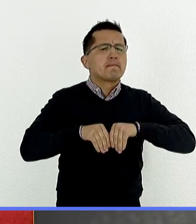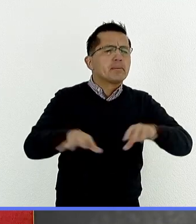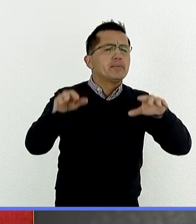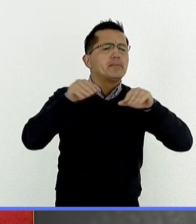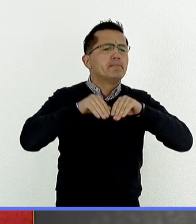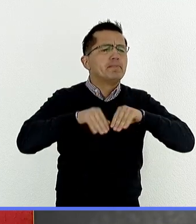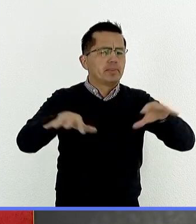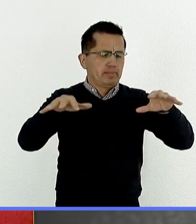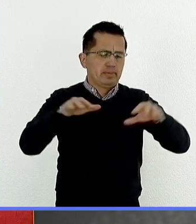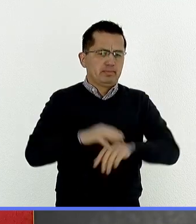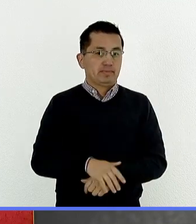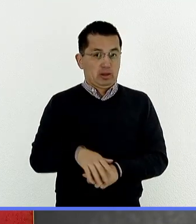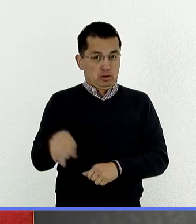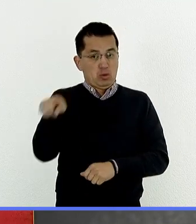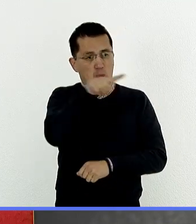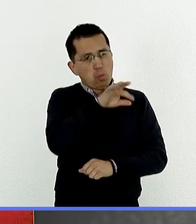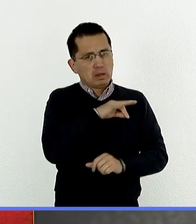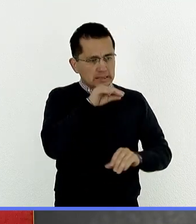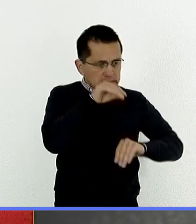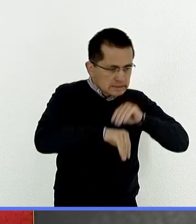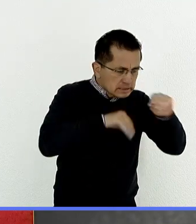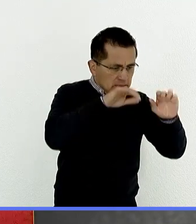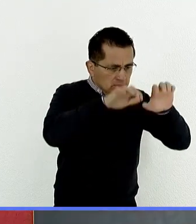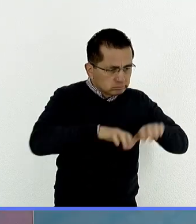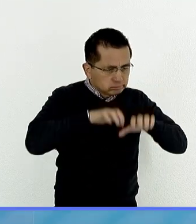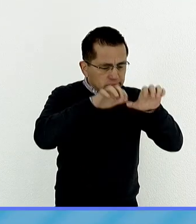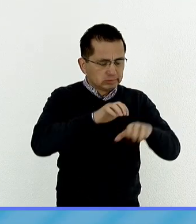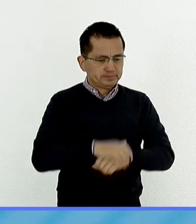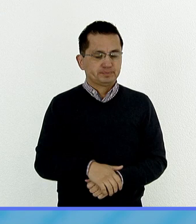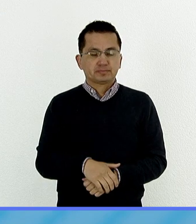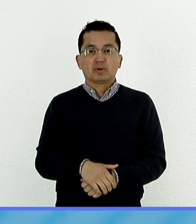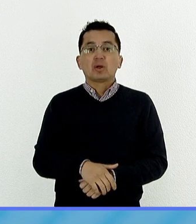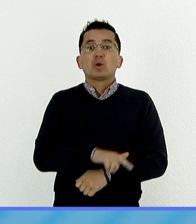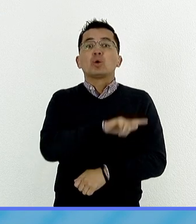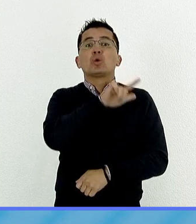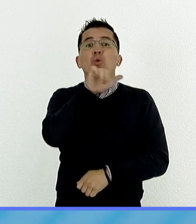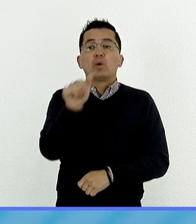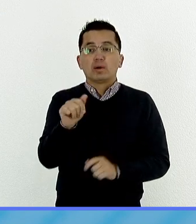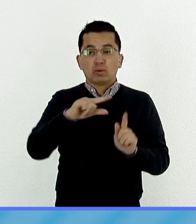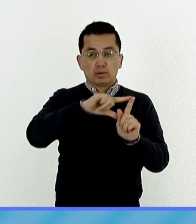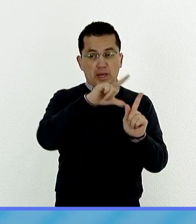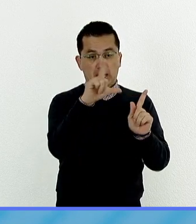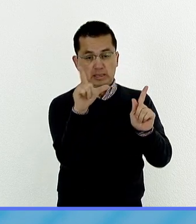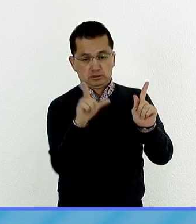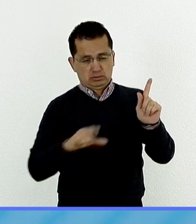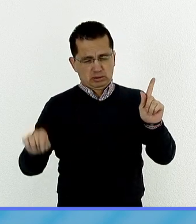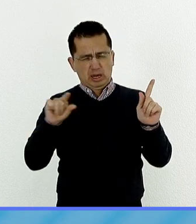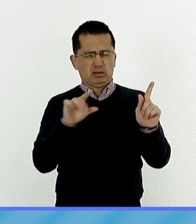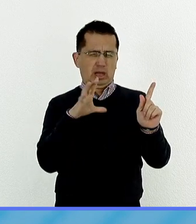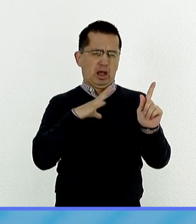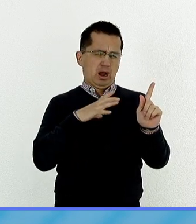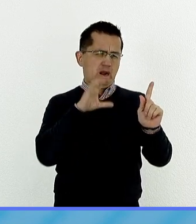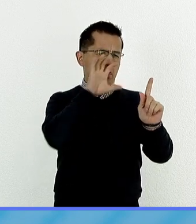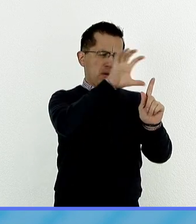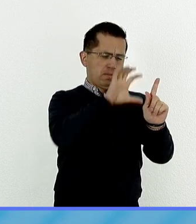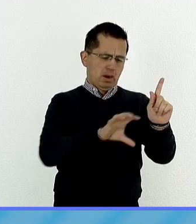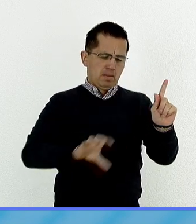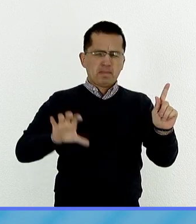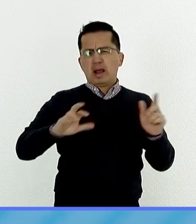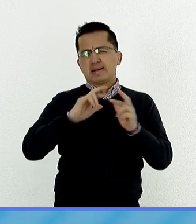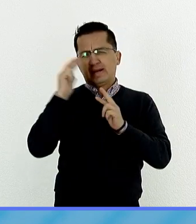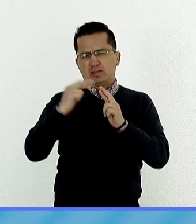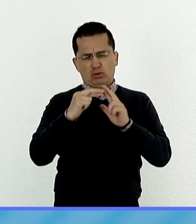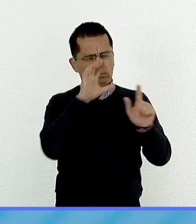y Después tendremos ocho regiones en el país en cada región habrá